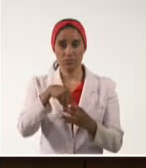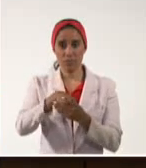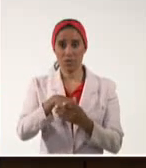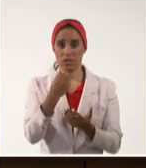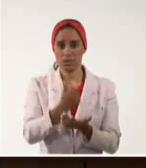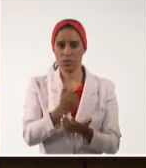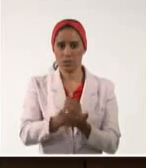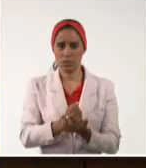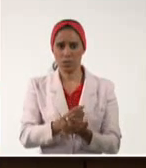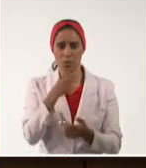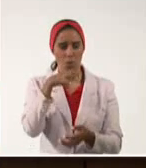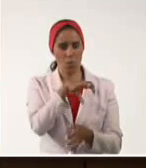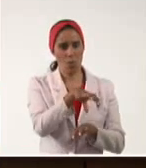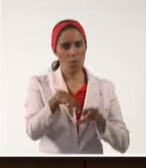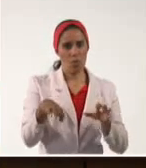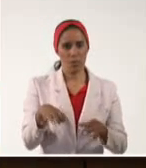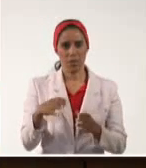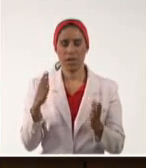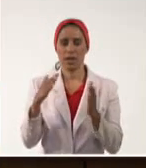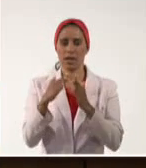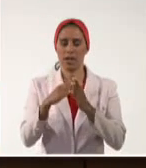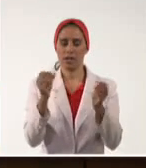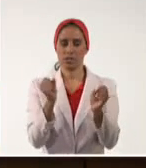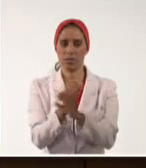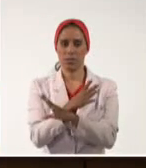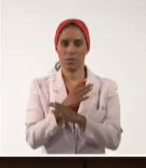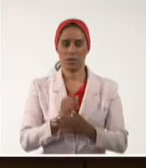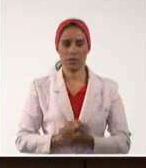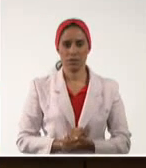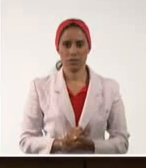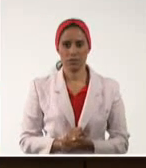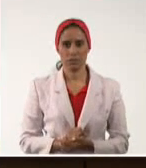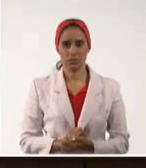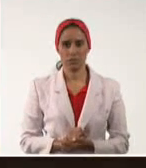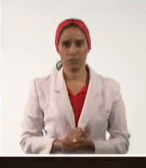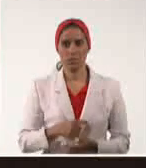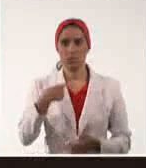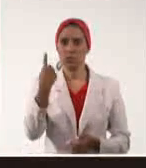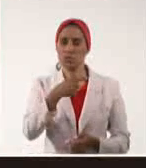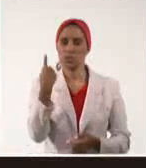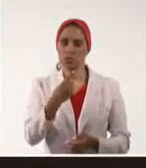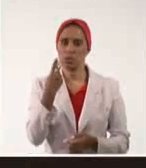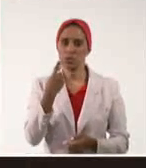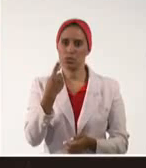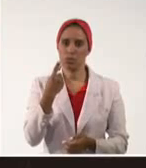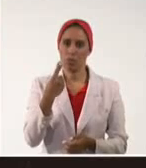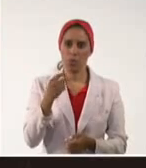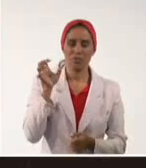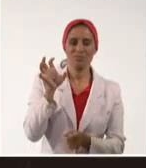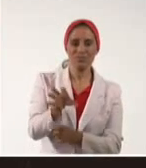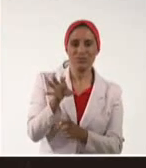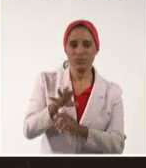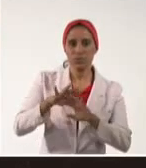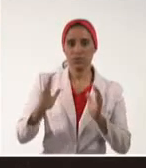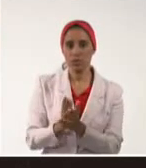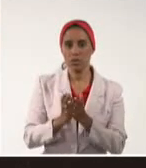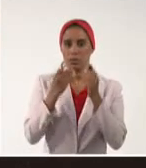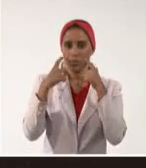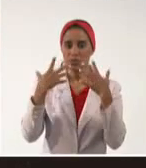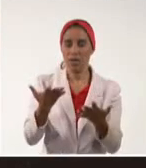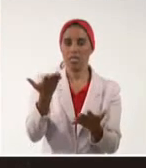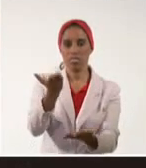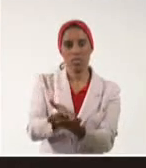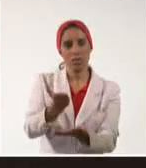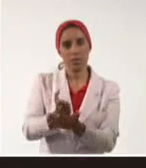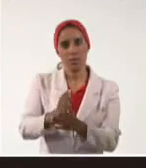ubicada muy cerca de la Casa Blanca. Exigimos a las autoridades norteamericanas que investiguen